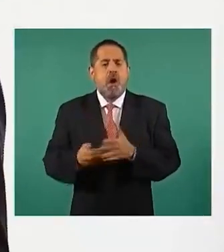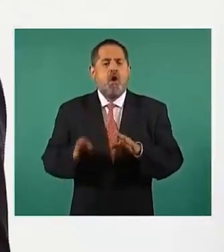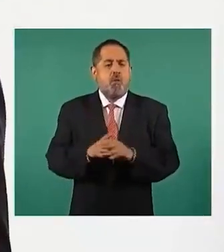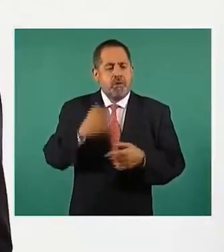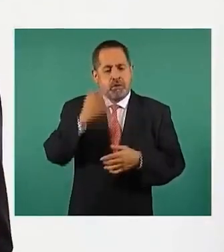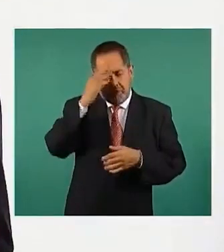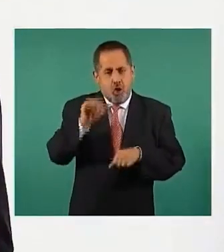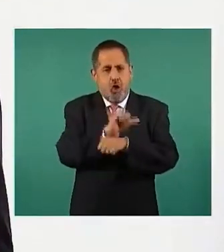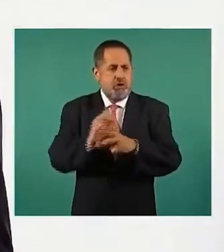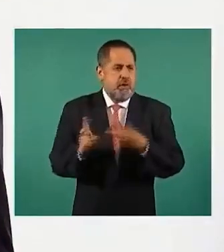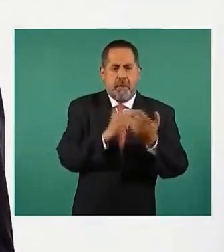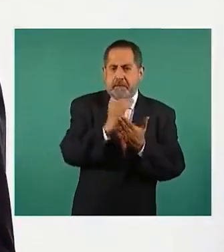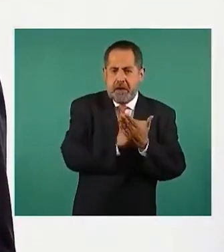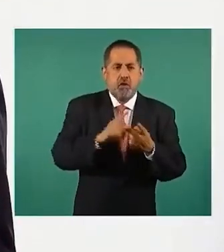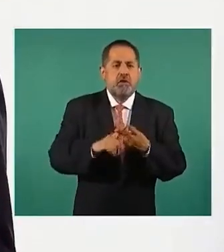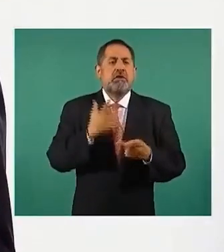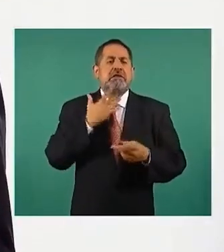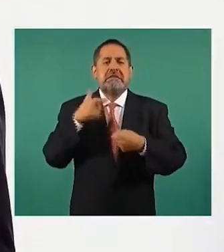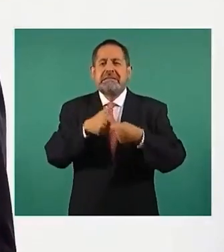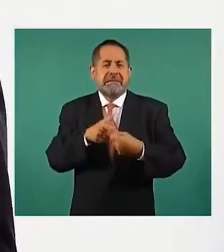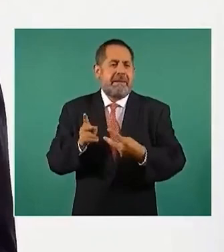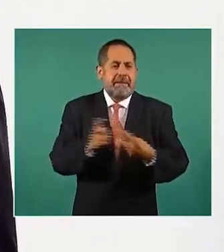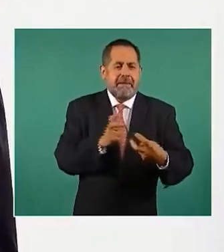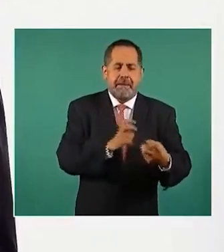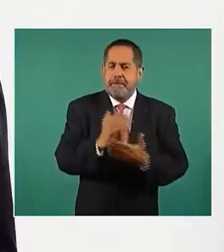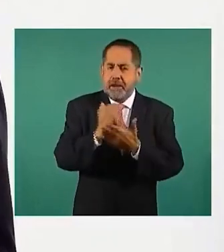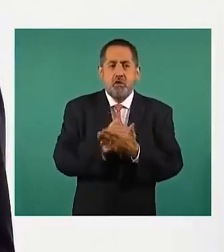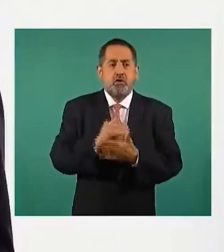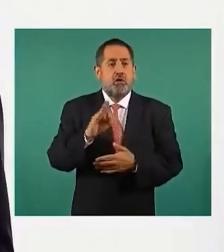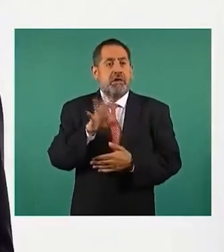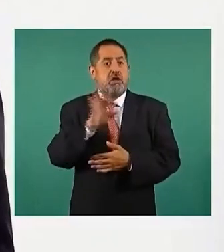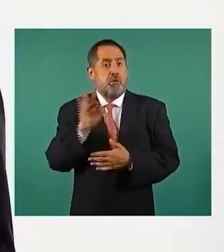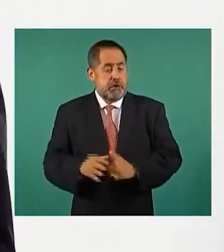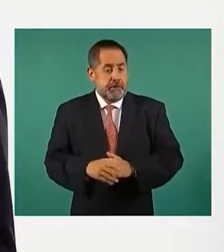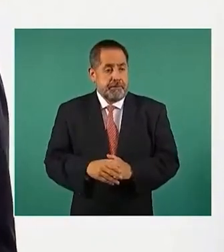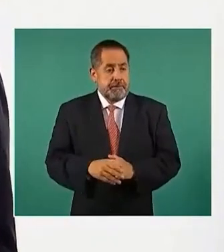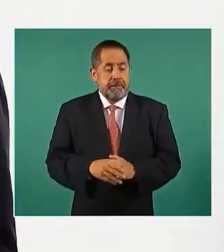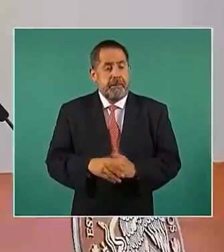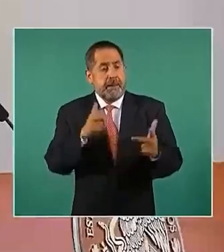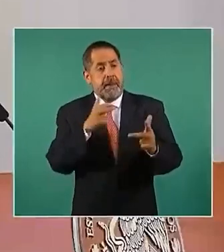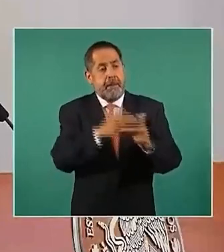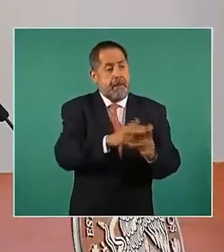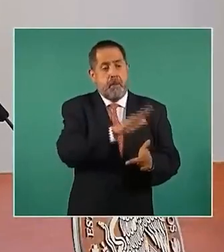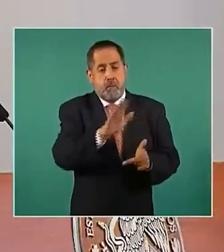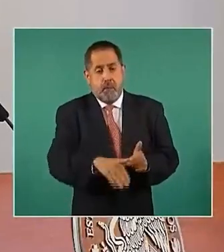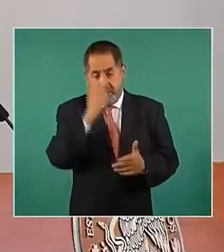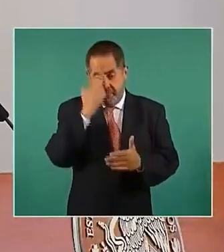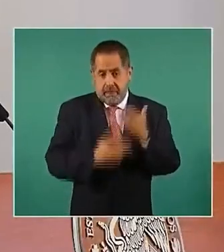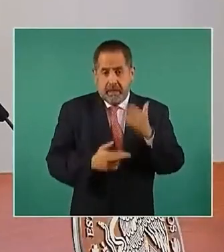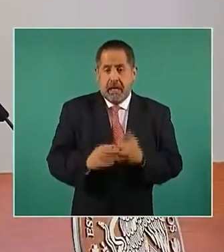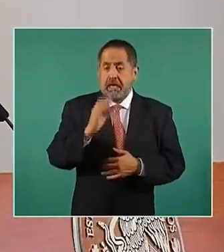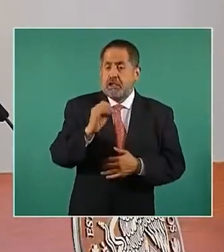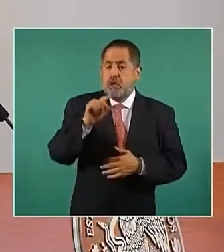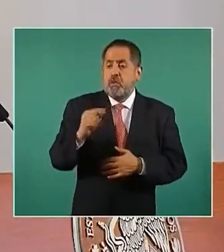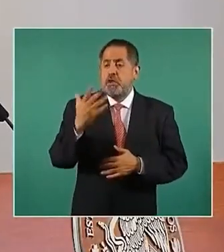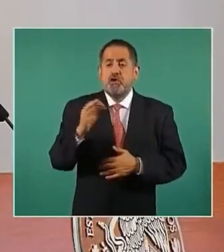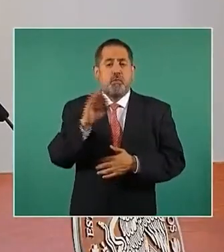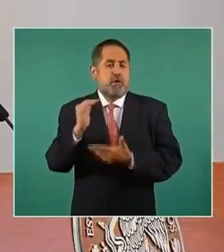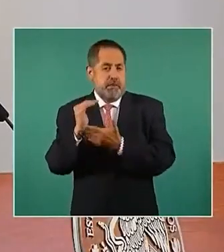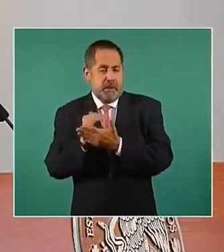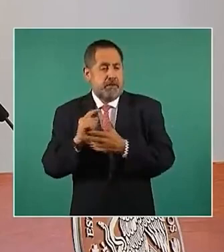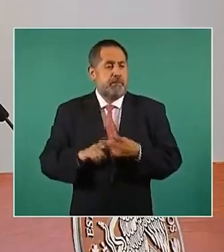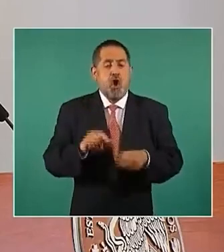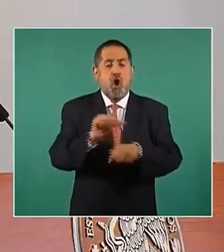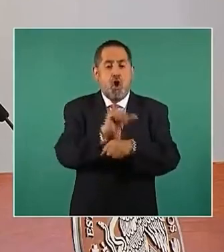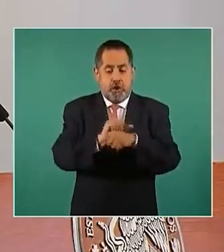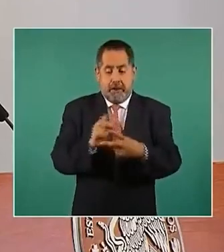su tercer informe de gobierno. Durante una hora de discurso habló del combate a la corrupción, sus obras del aeropuerto Felipe Ángeles y el Tren Maya.